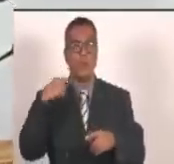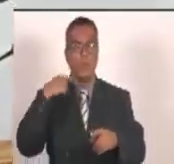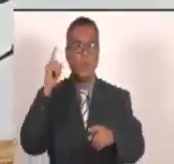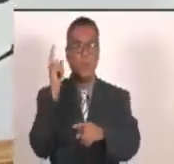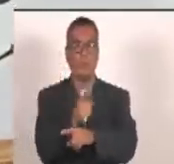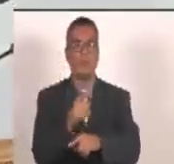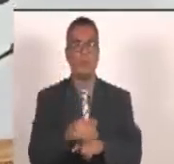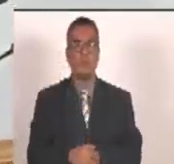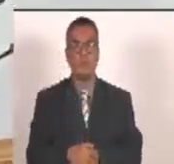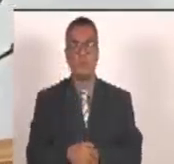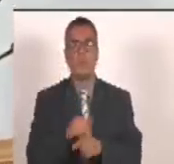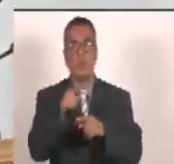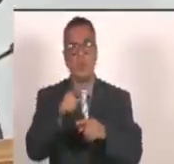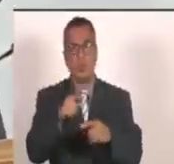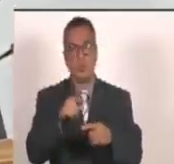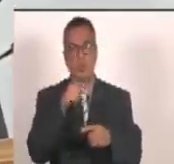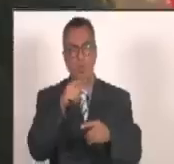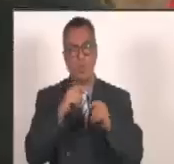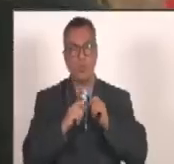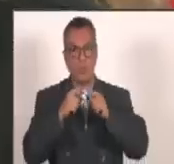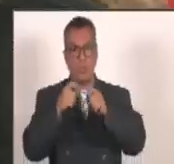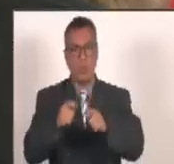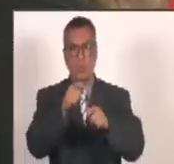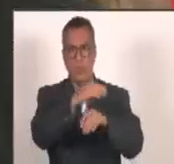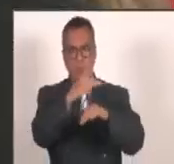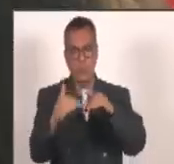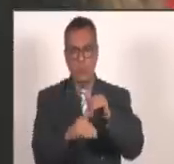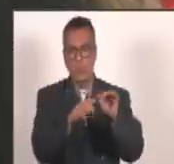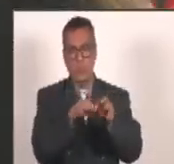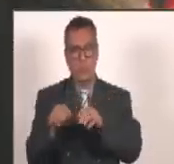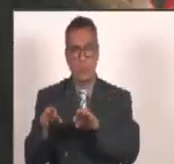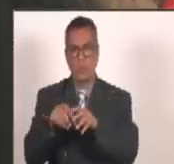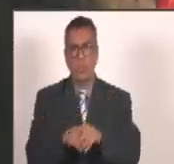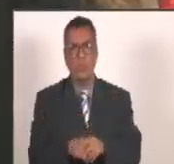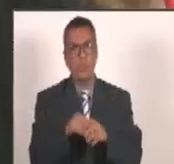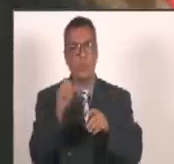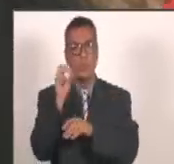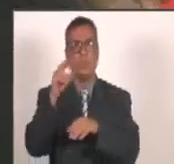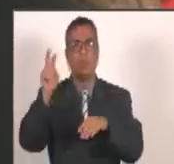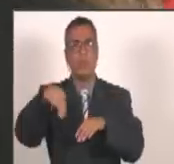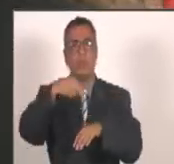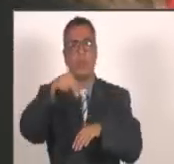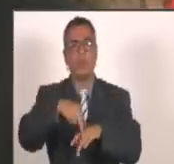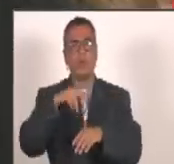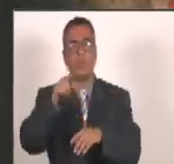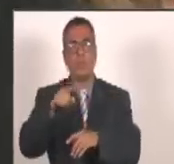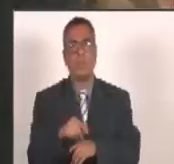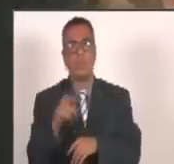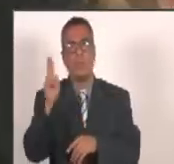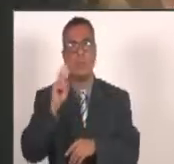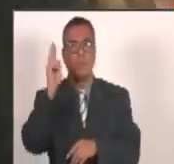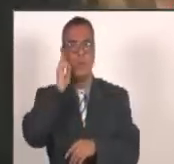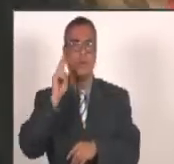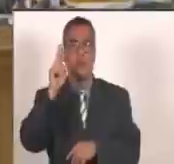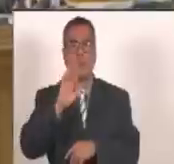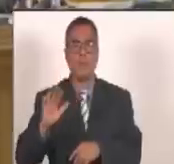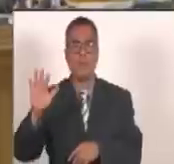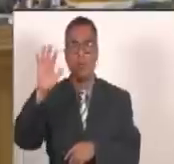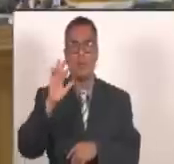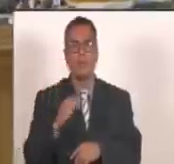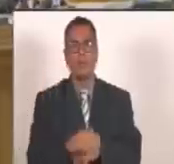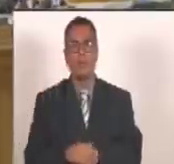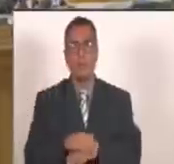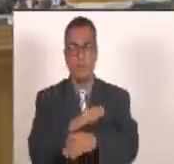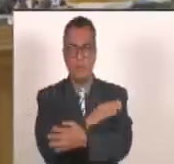contrario, que os lo demande. Queda usted investido en su condición de subsecretario de la Asamblea Nacional de la República Bolivariana